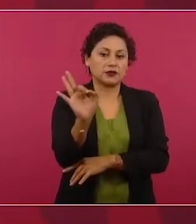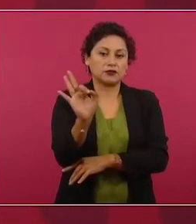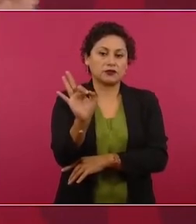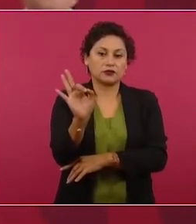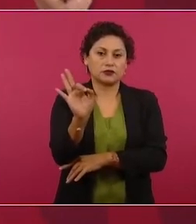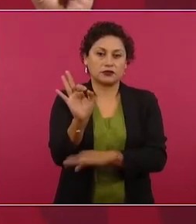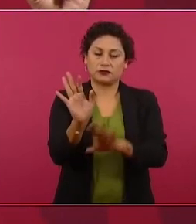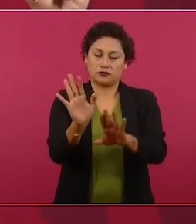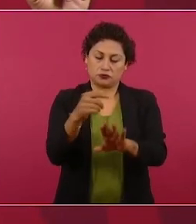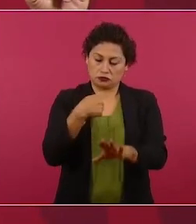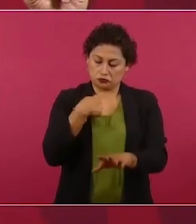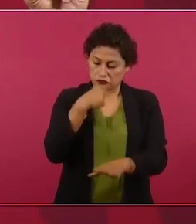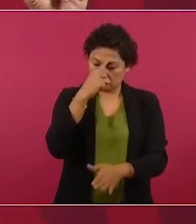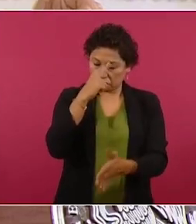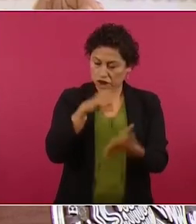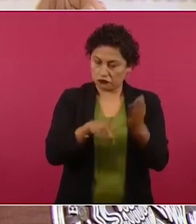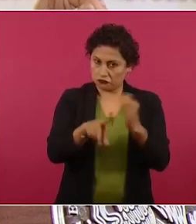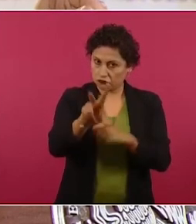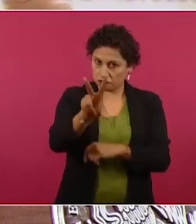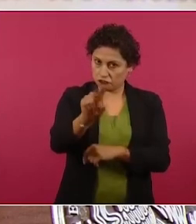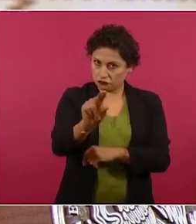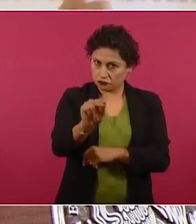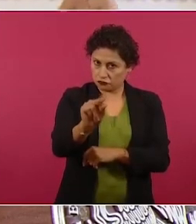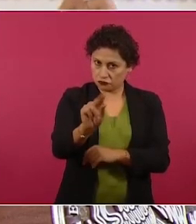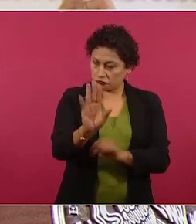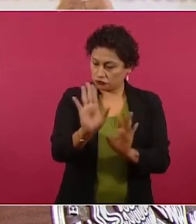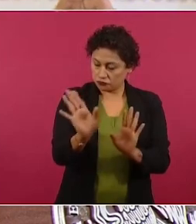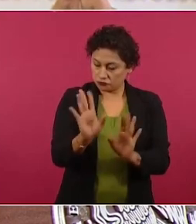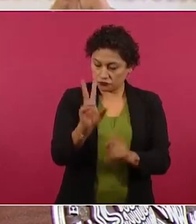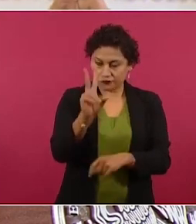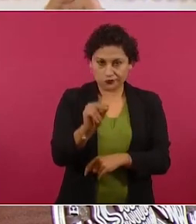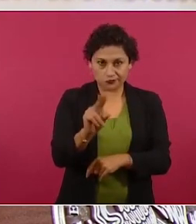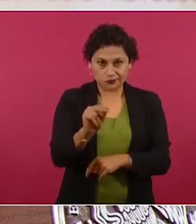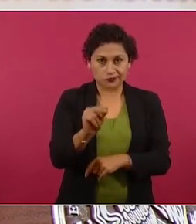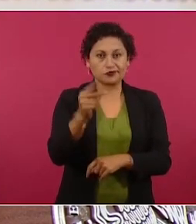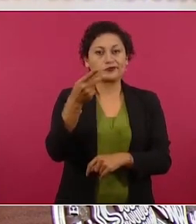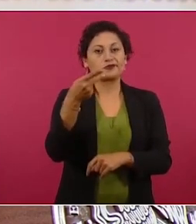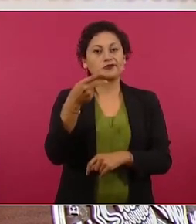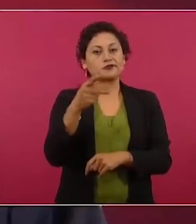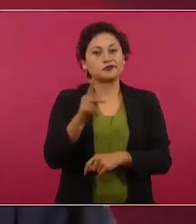no va a suceder, no va a suceder.